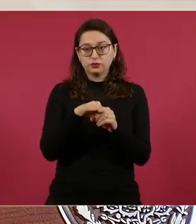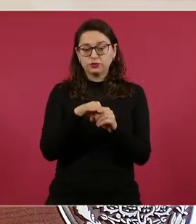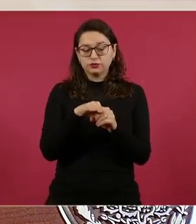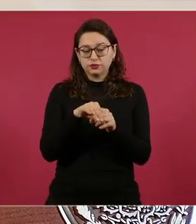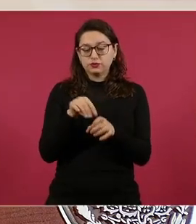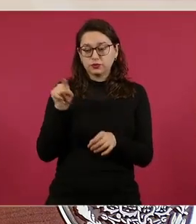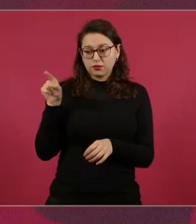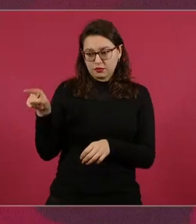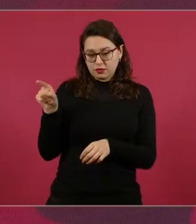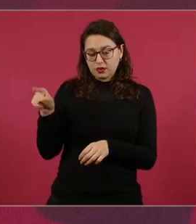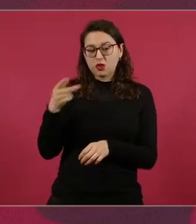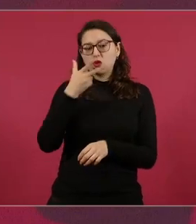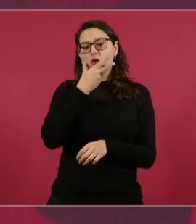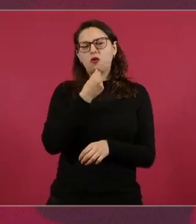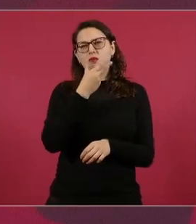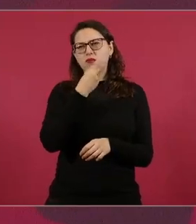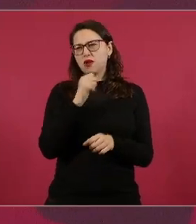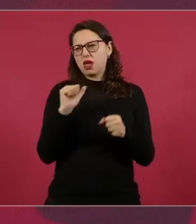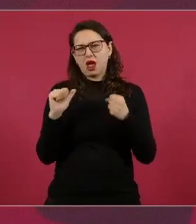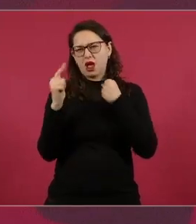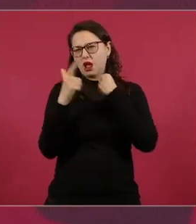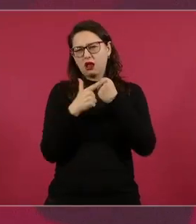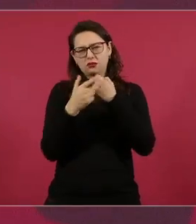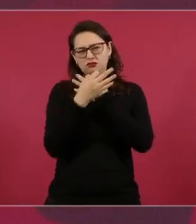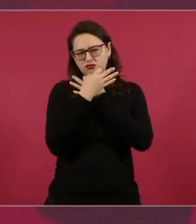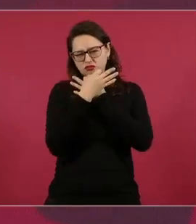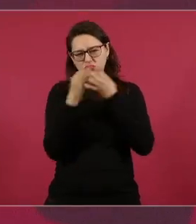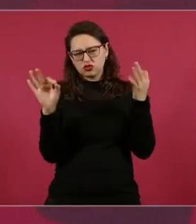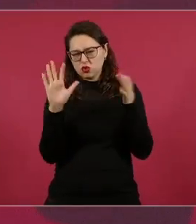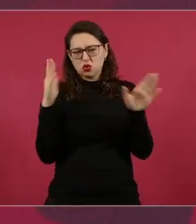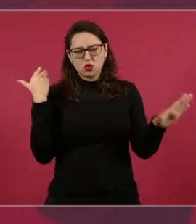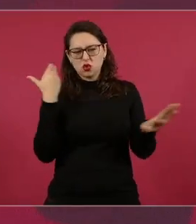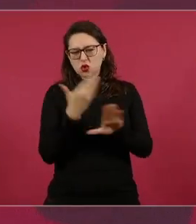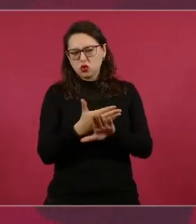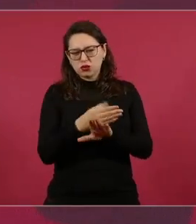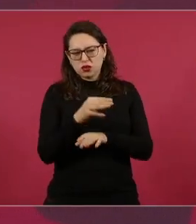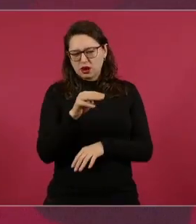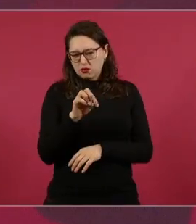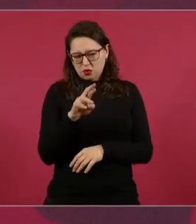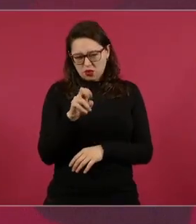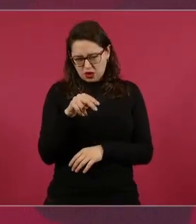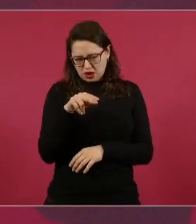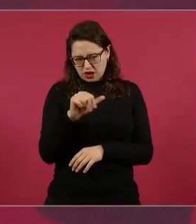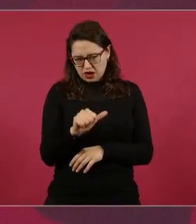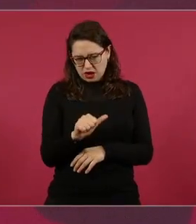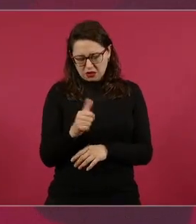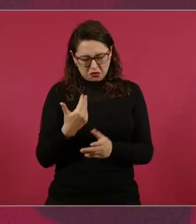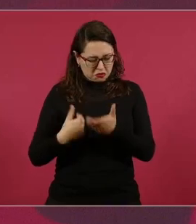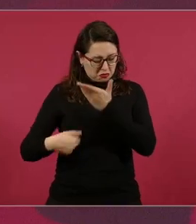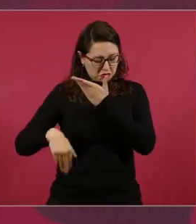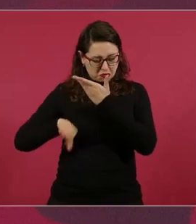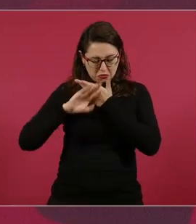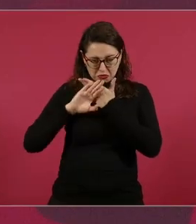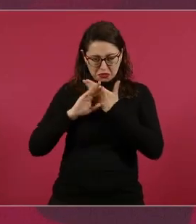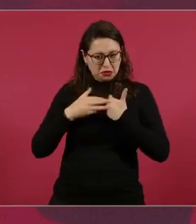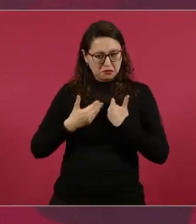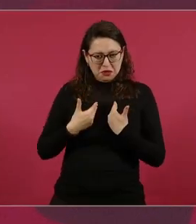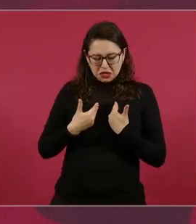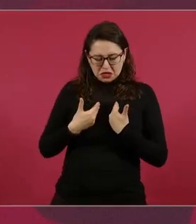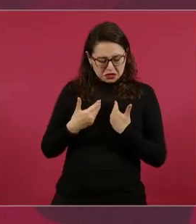él había declarado algo en contra de Morena o en contra mía,